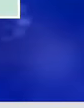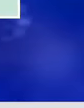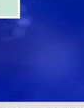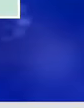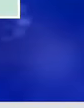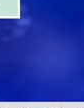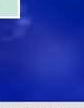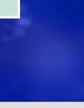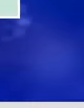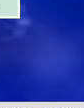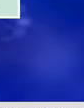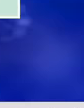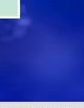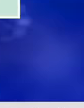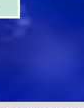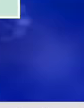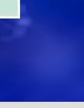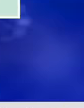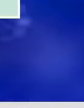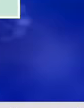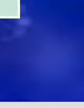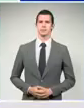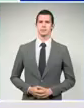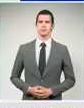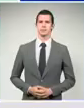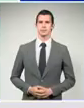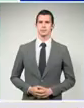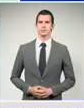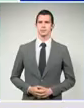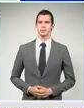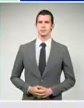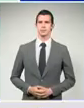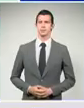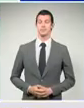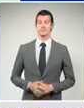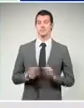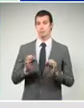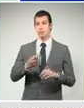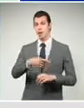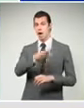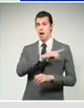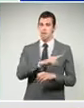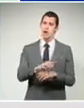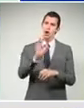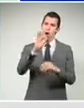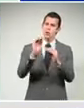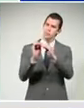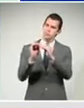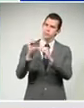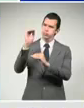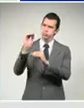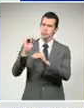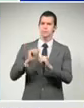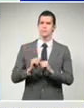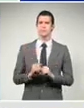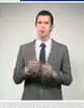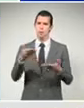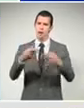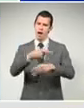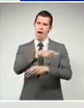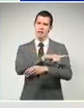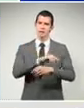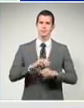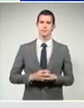autóctonos representan 8 más del día anterior, que no había confirmado ningún caso. Sin embargo, es una provincia que ha